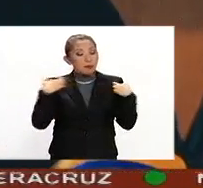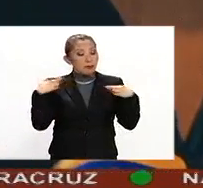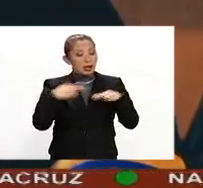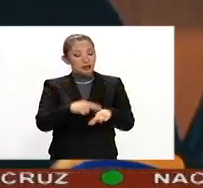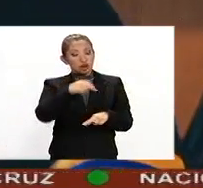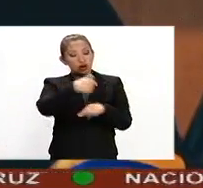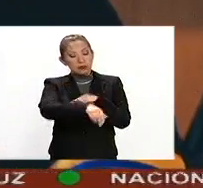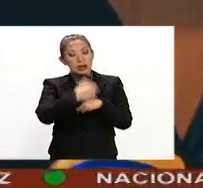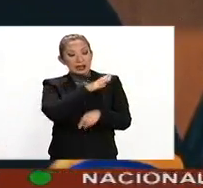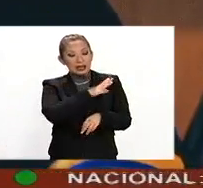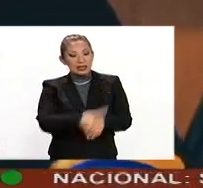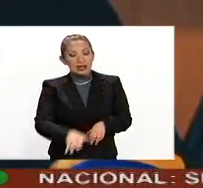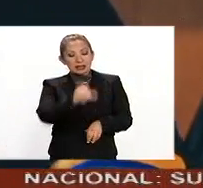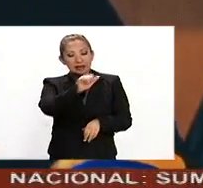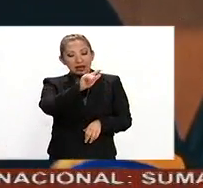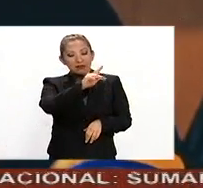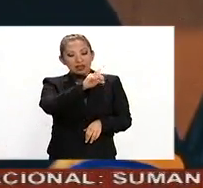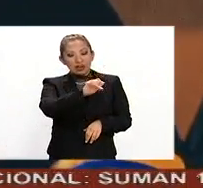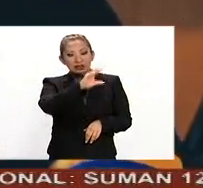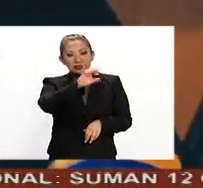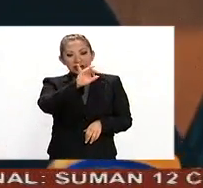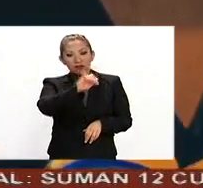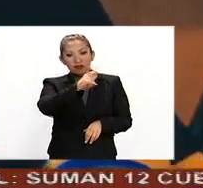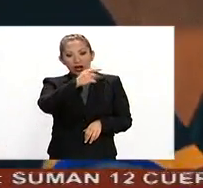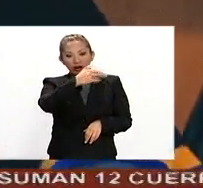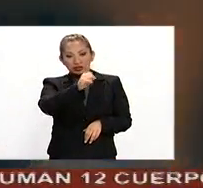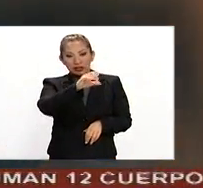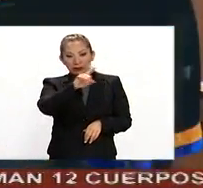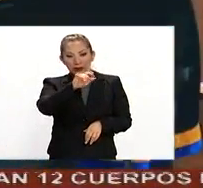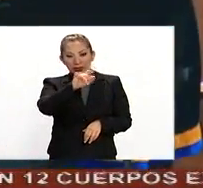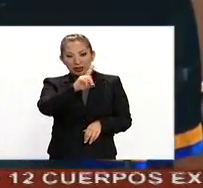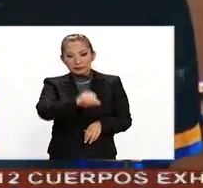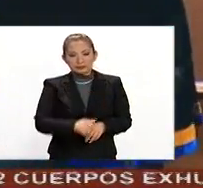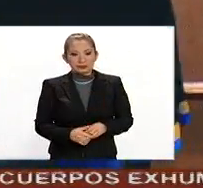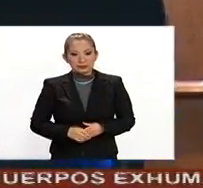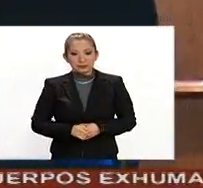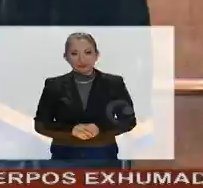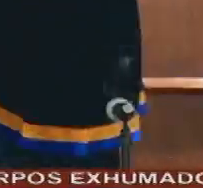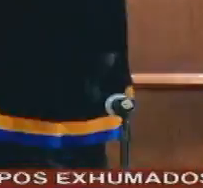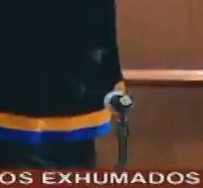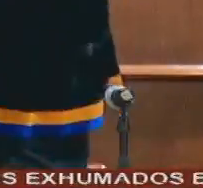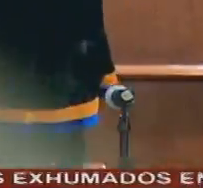número al general Salvador Cienfuegos Cepeda.